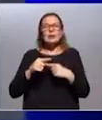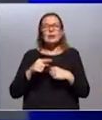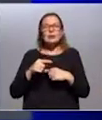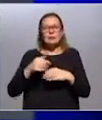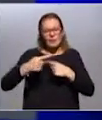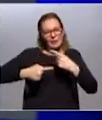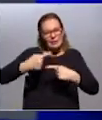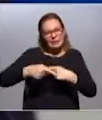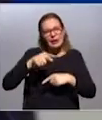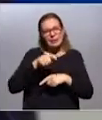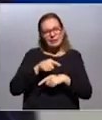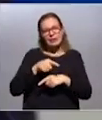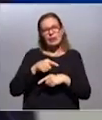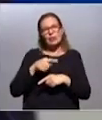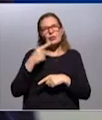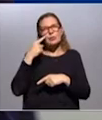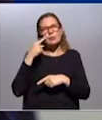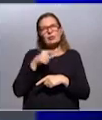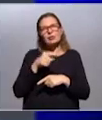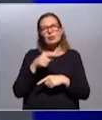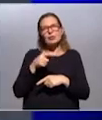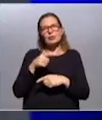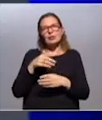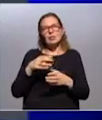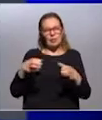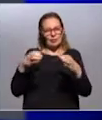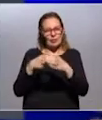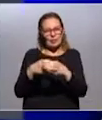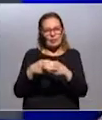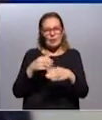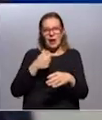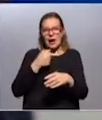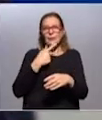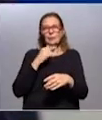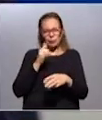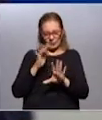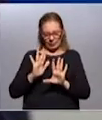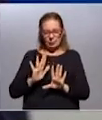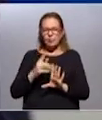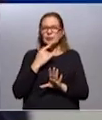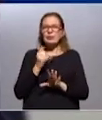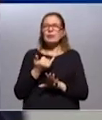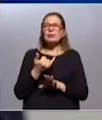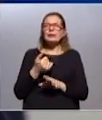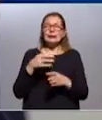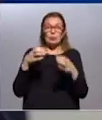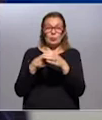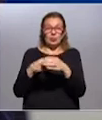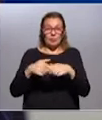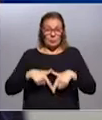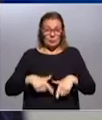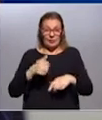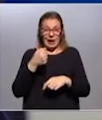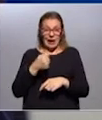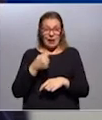se va a avanzar en esos créditos en el municipio a que se convierte en uno de los pilares nosotros tenemos en el municipio a una